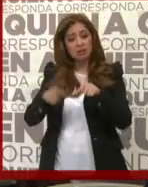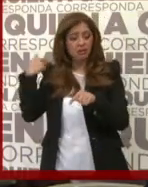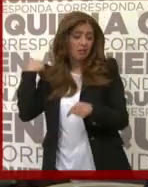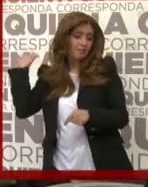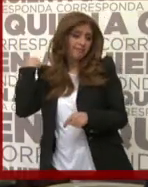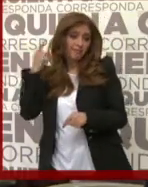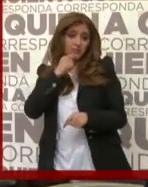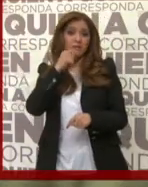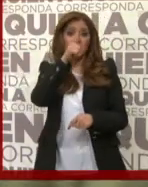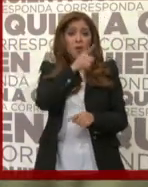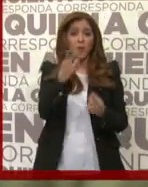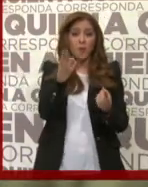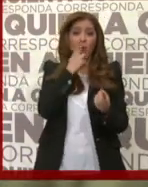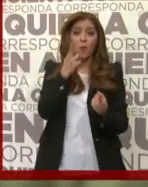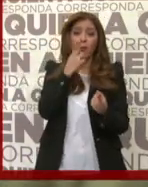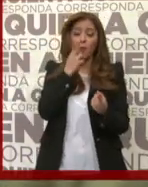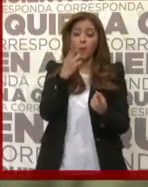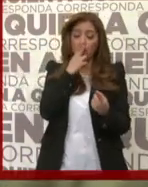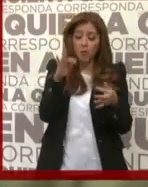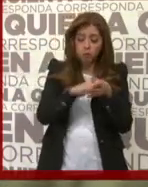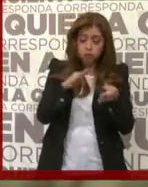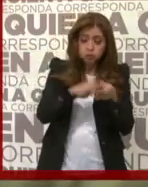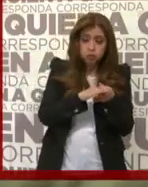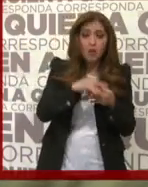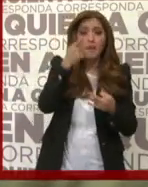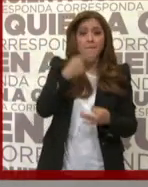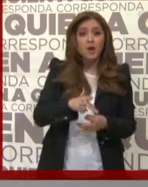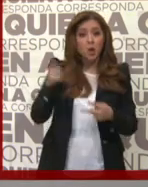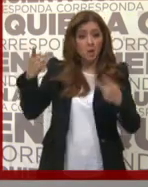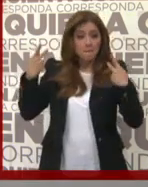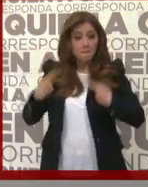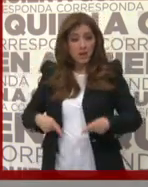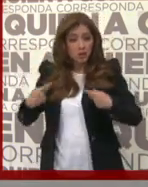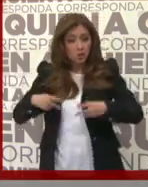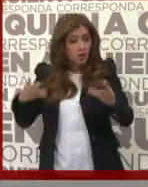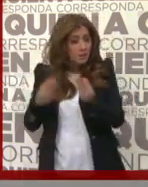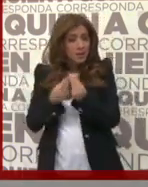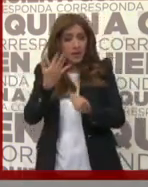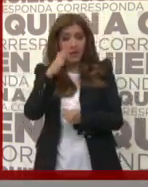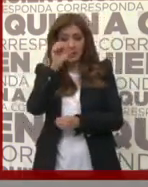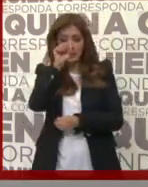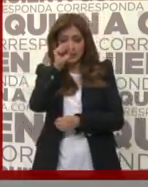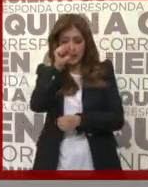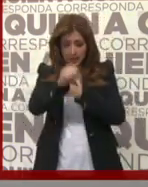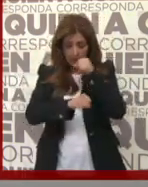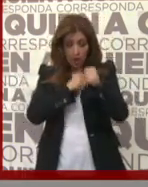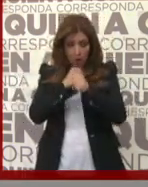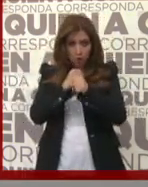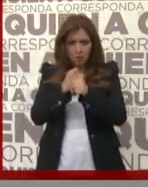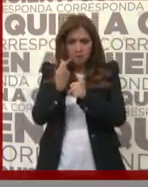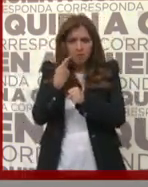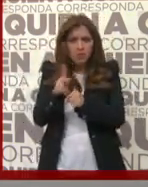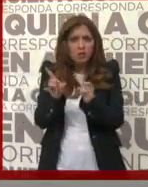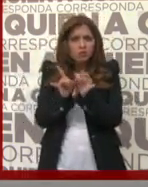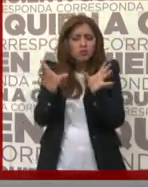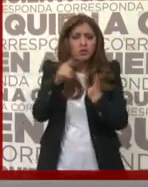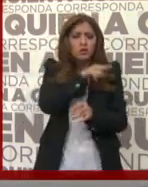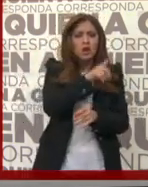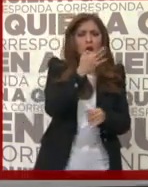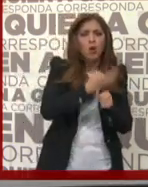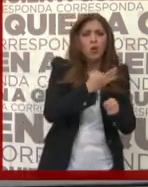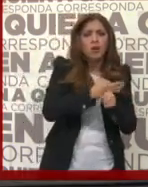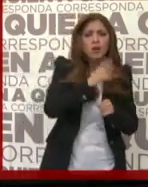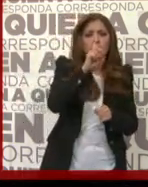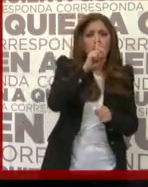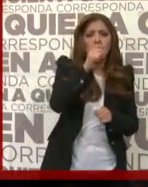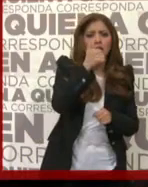asocia al tabaquismo en exceso y ataca principalmente a personas que rebasan los 60 años de edad, pero ella fue detectada a los 36 años y